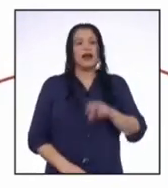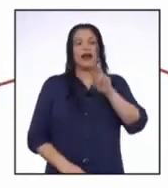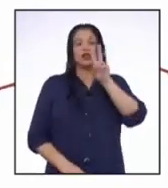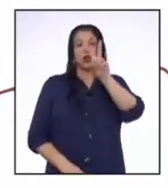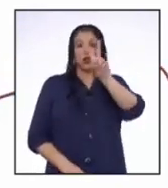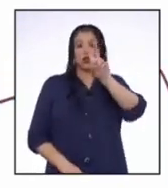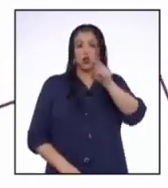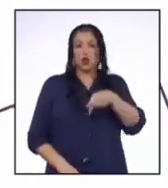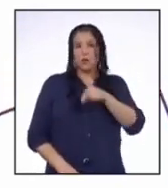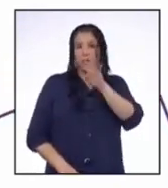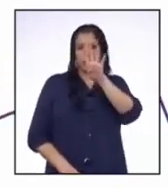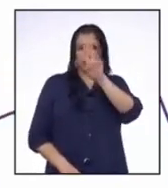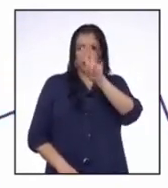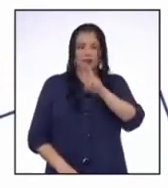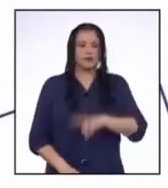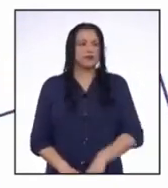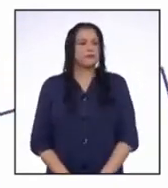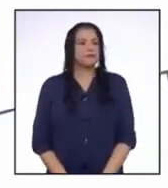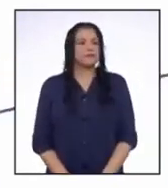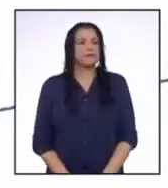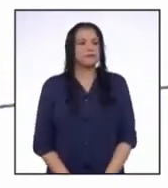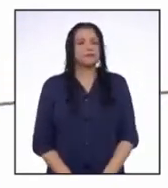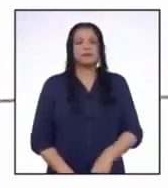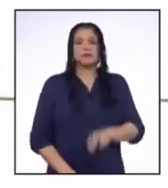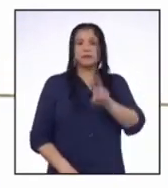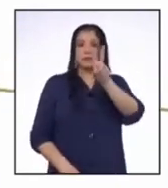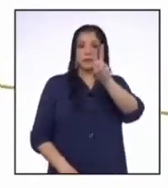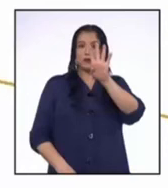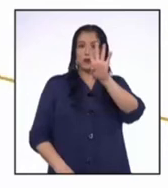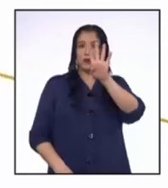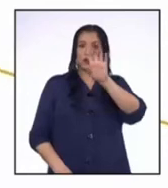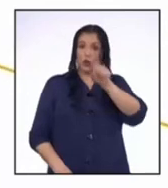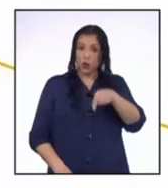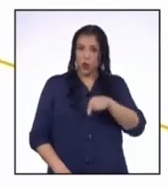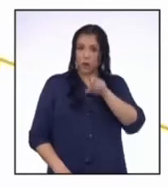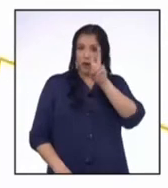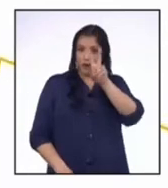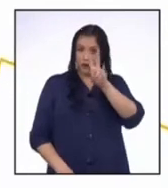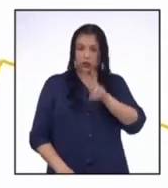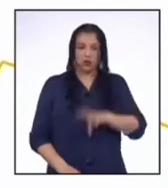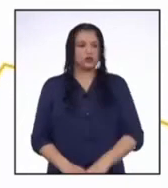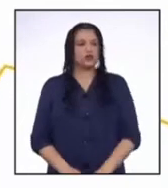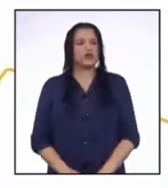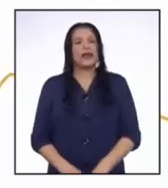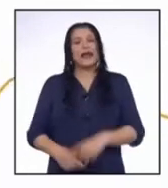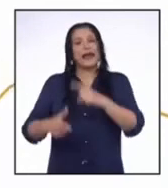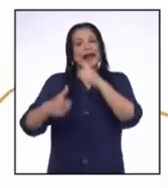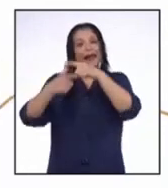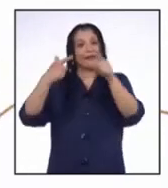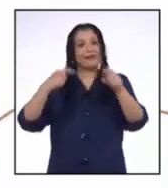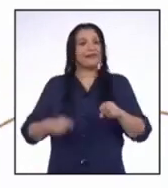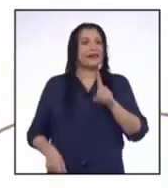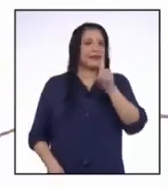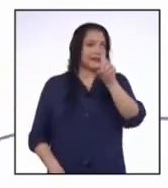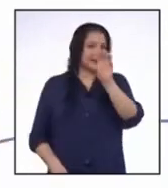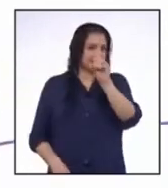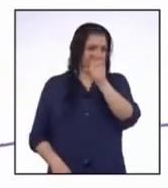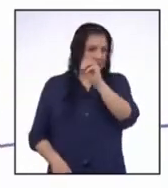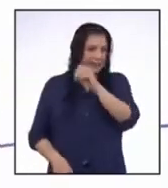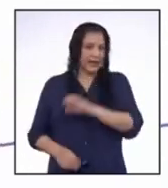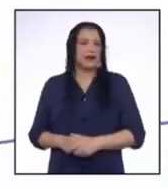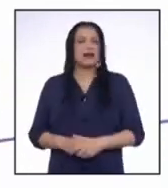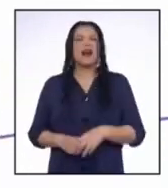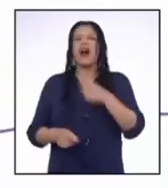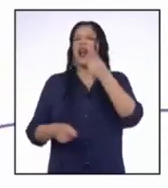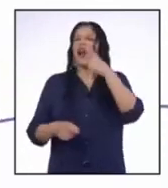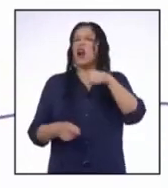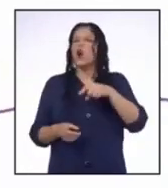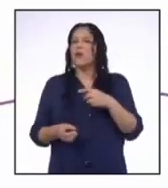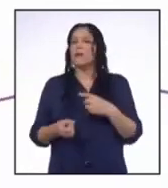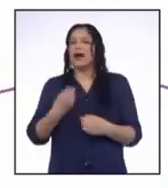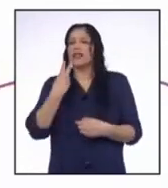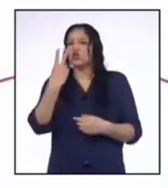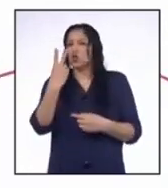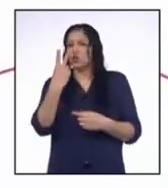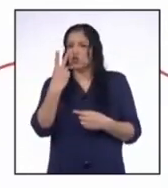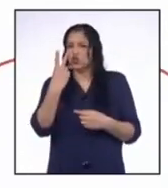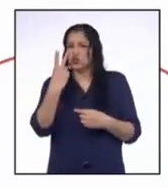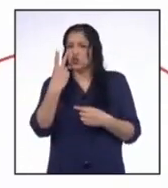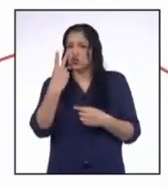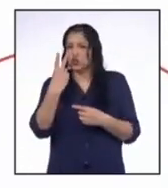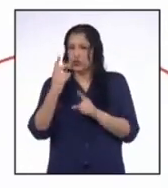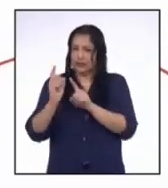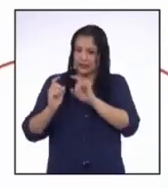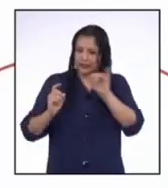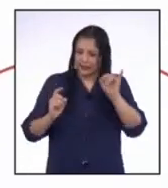centésimos. Al dividir 24 enteros 2 décimos entre 100, la coma se desplaza 2 lugares